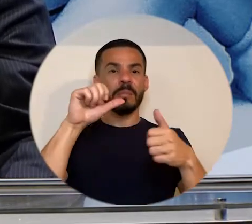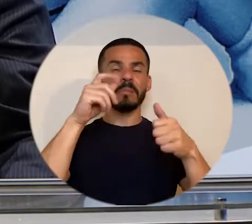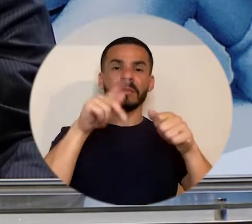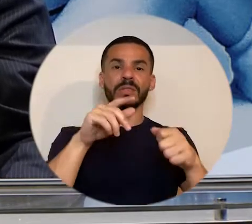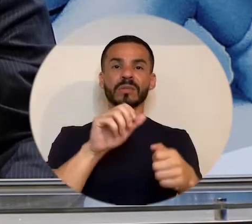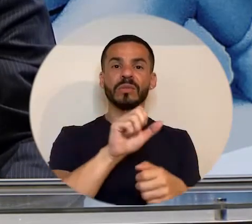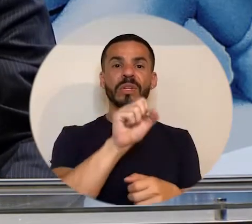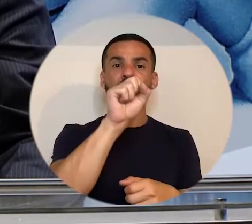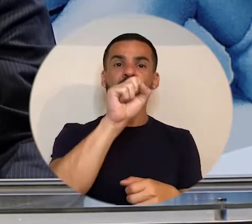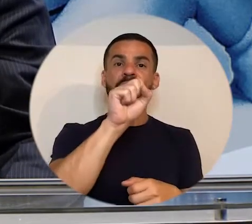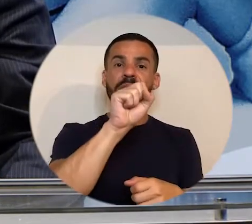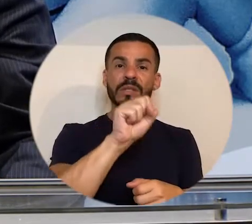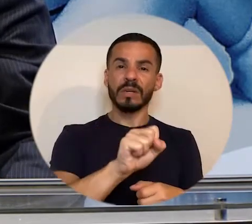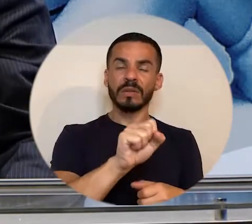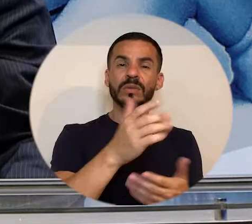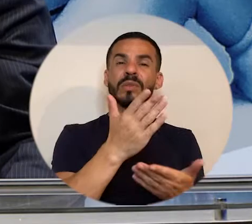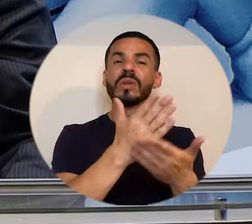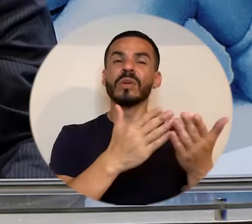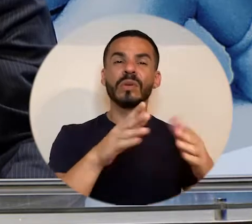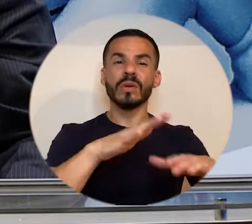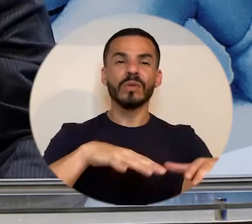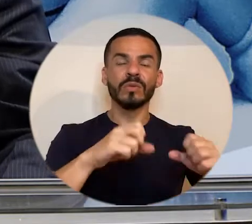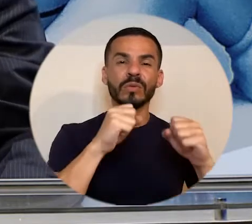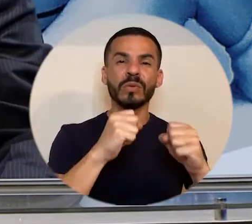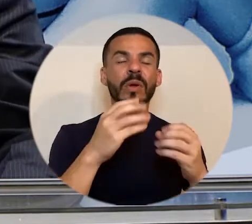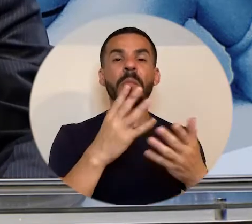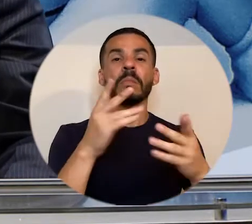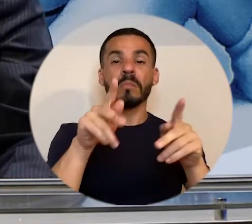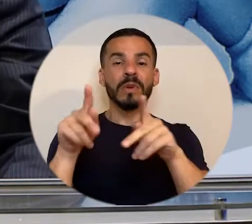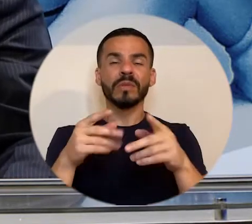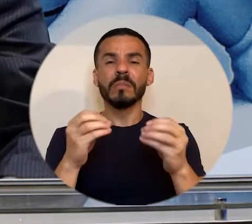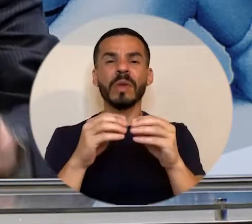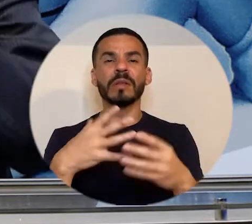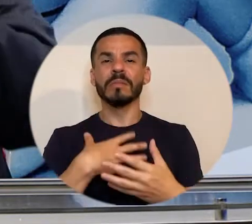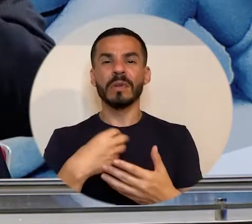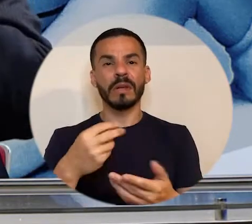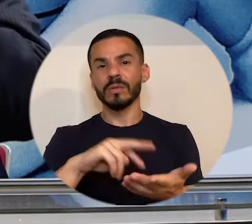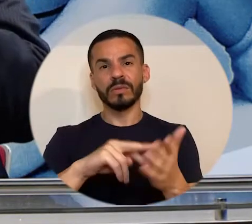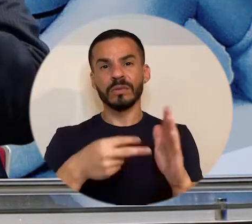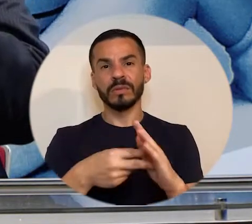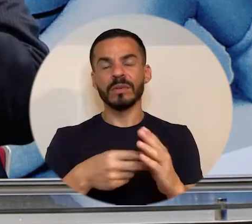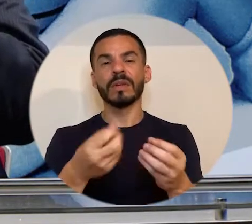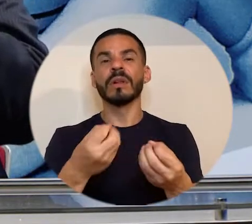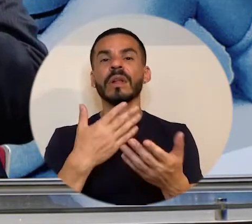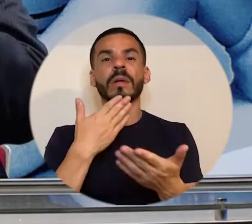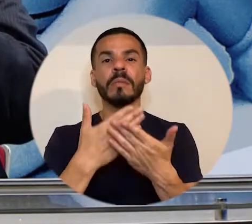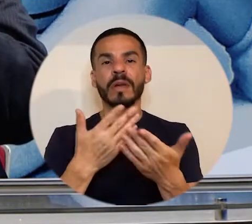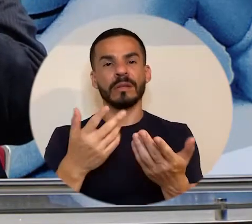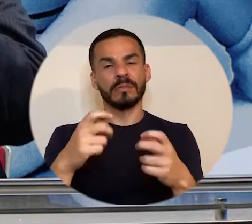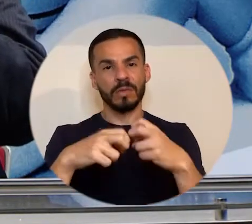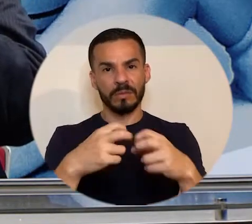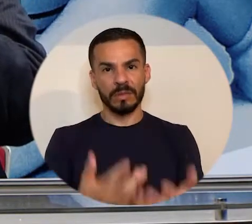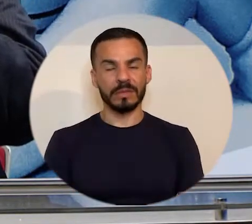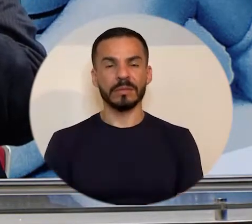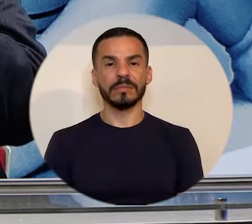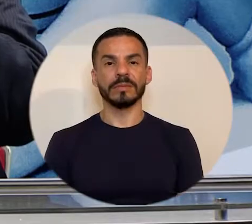mucha gente del sur y para ciertos sectores duros de los Estados Unidos, la población más blanca, que no significa que sea la gente más